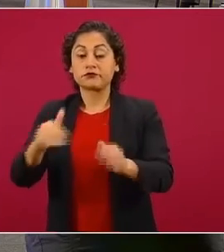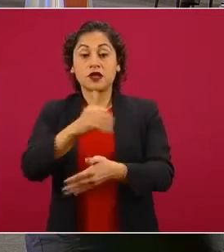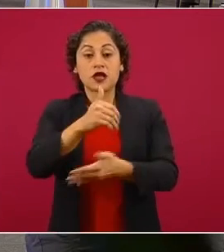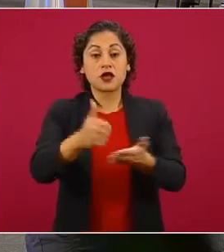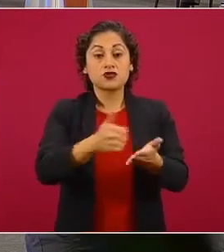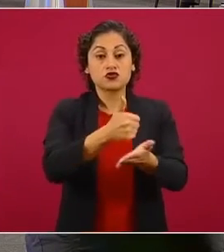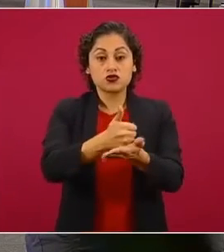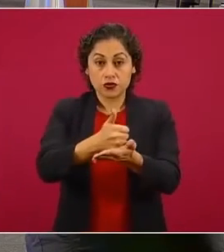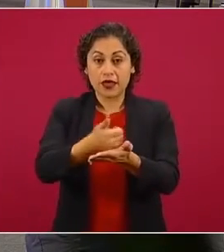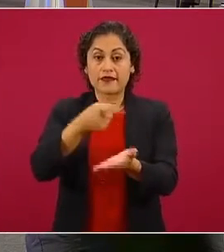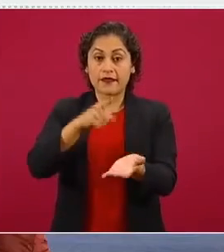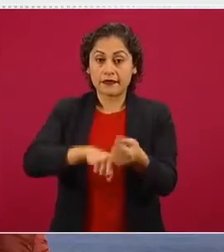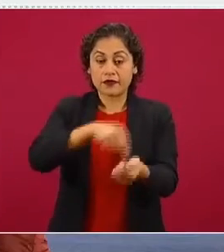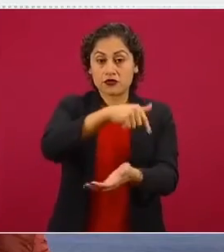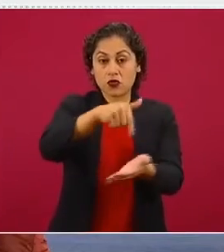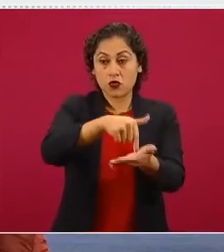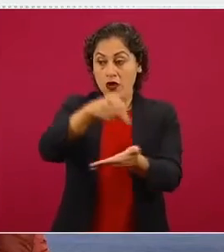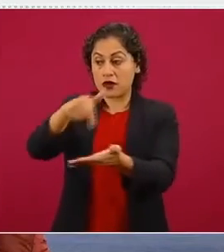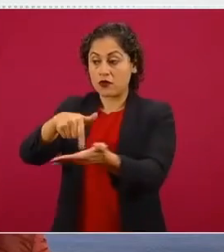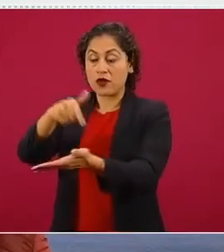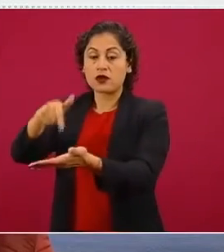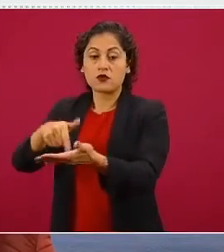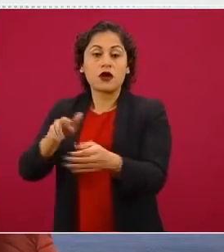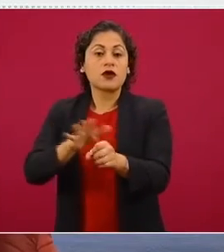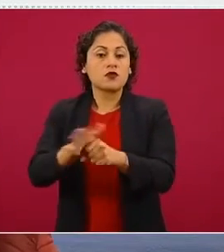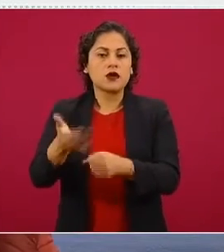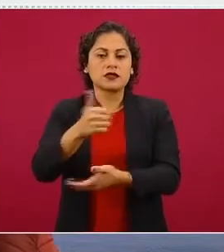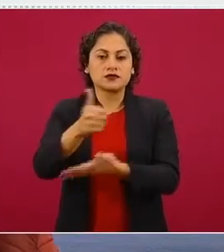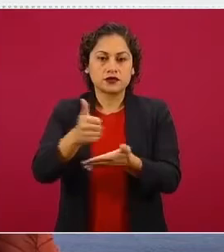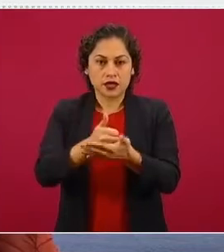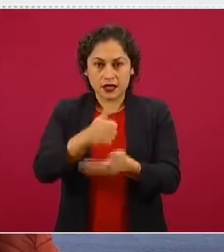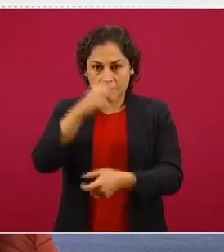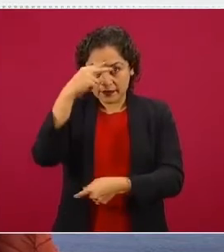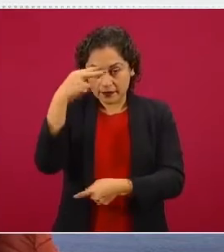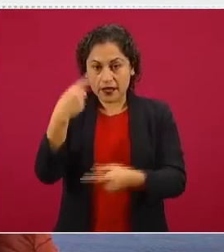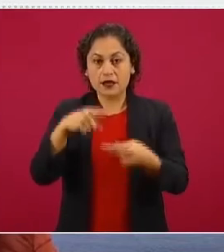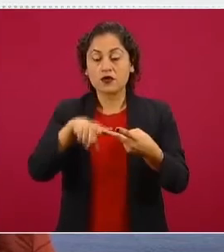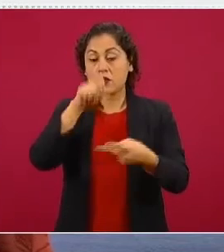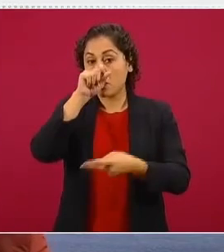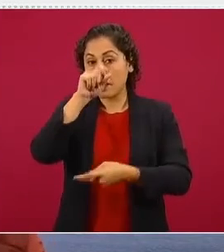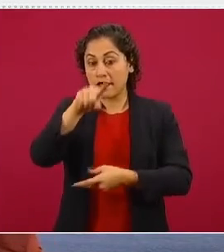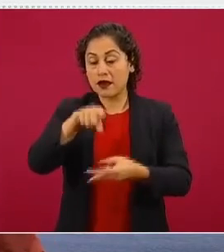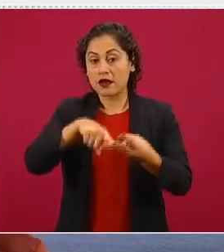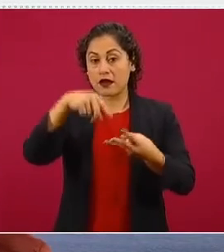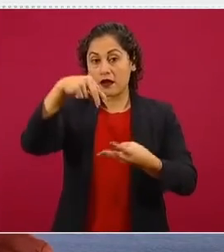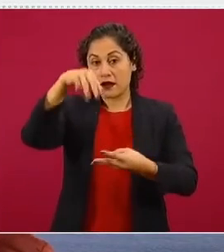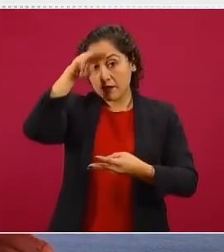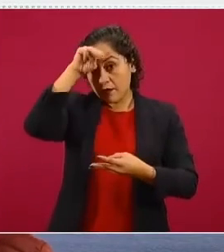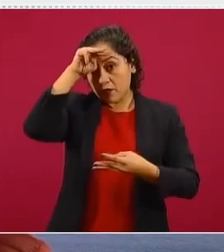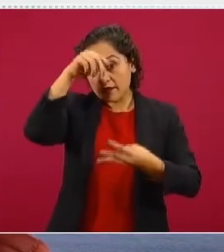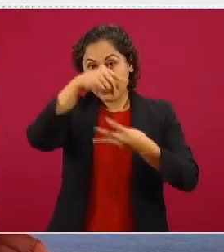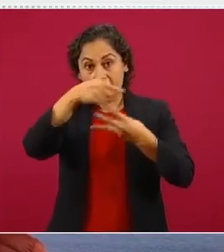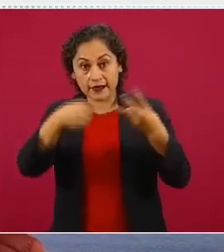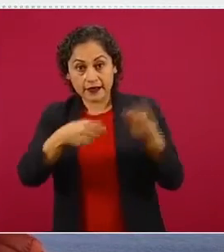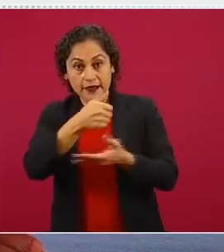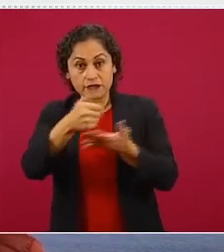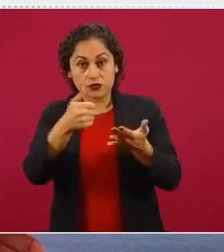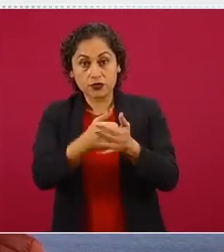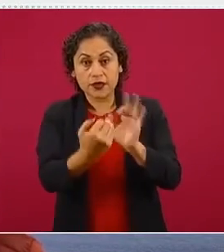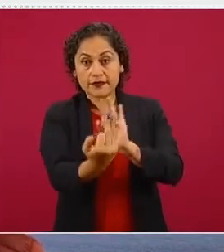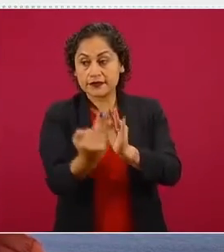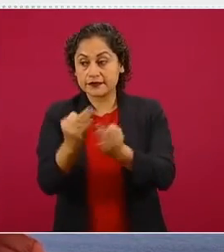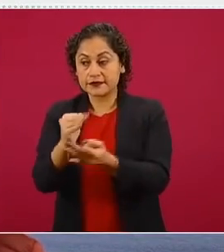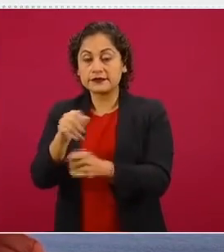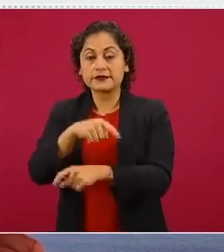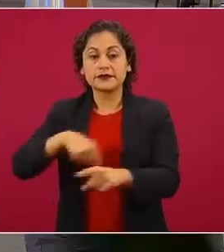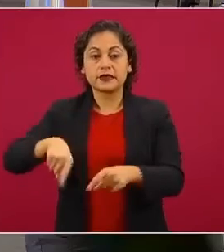o con gran población, Ciudad de México, Guadalajara, Monterrey y sus zonas conurbadas, debemos tener un especial cuidado de